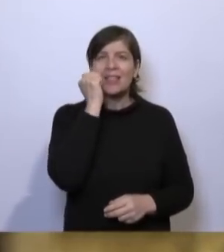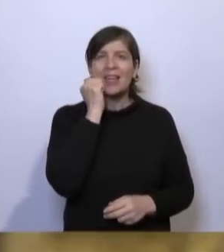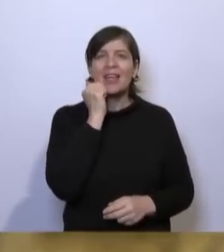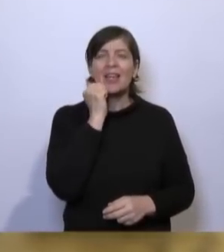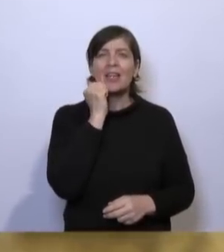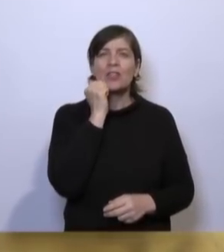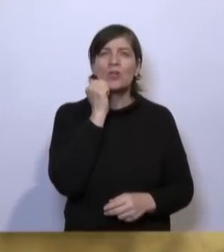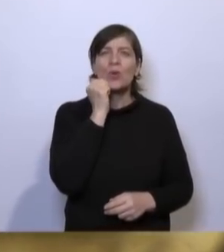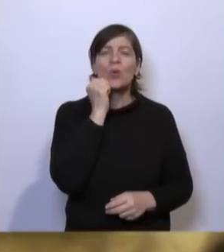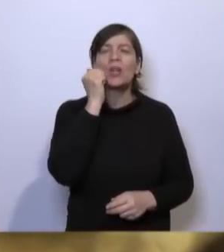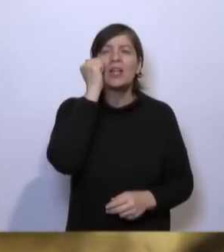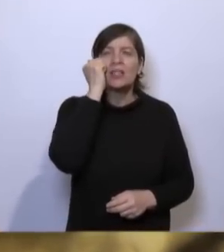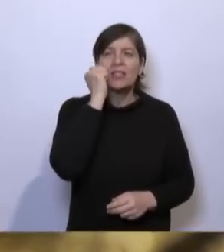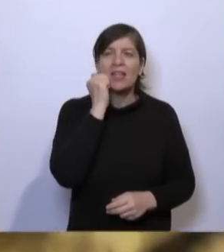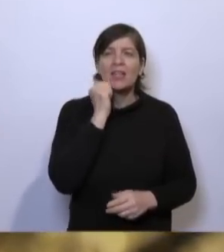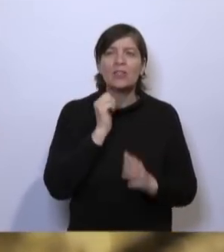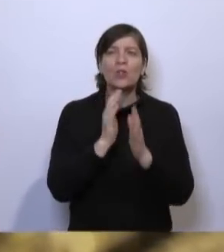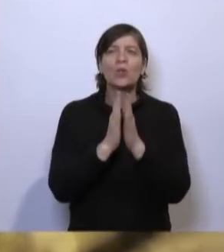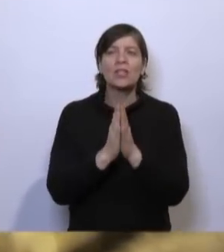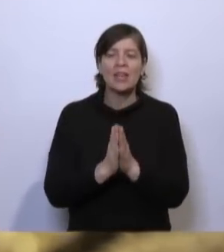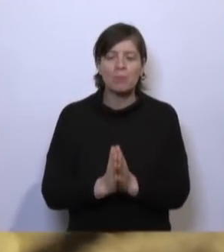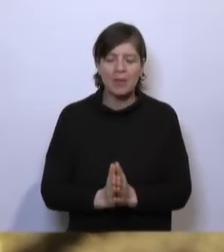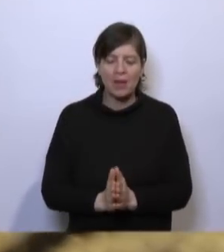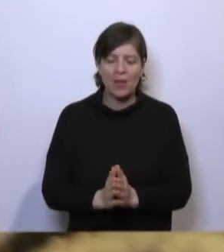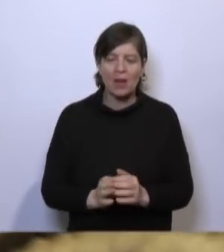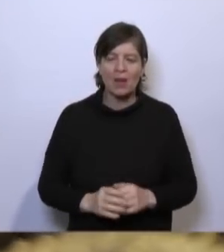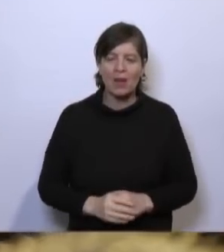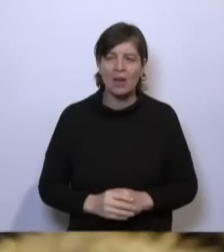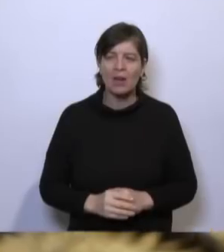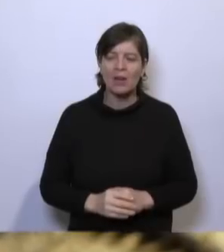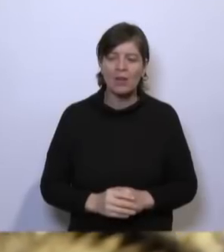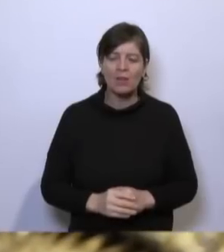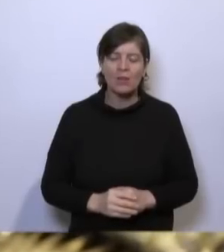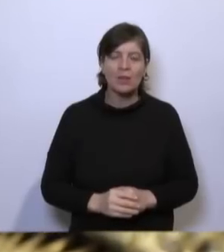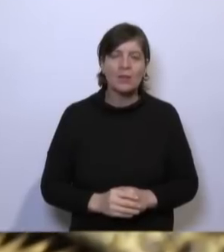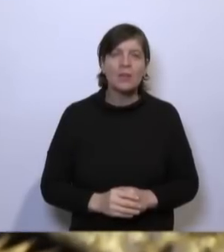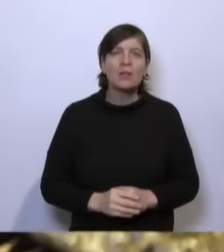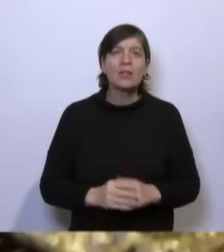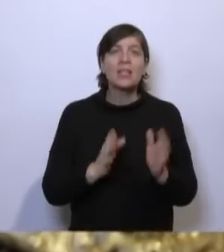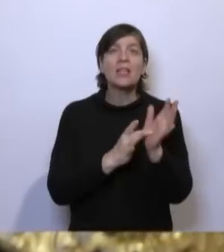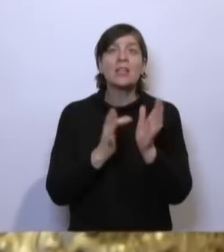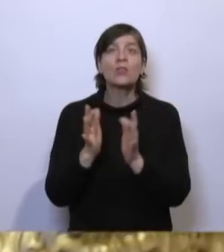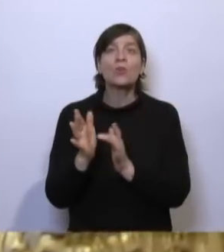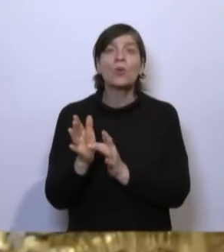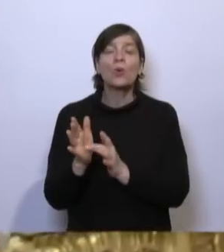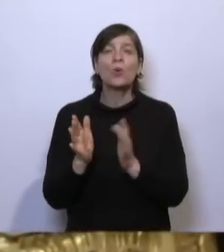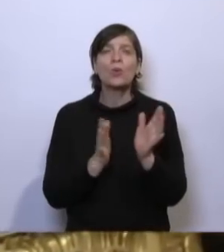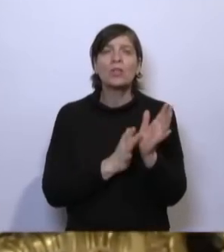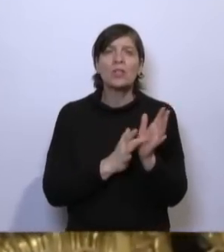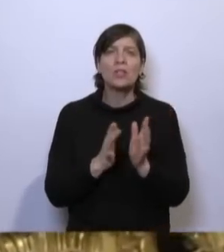Señor, Señor, Señor, ten piedad.